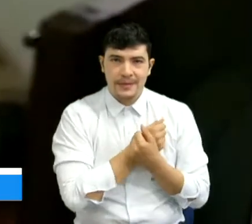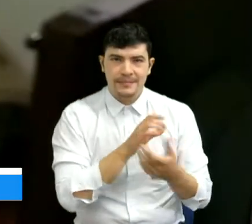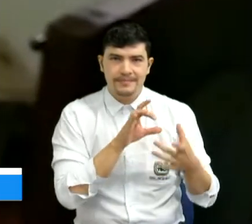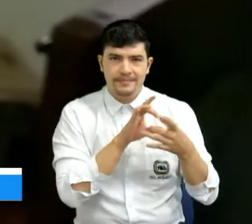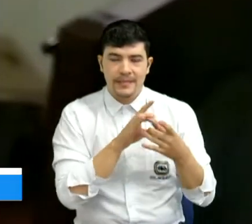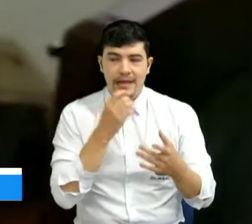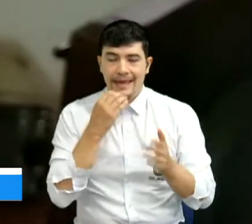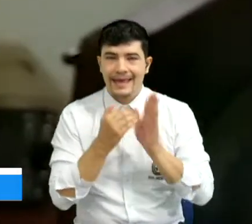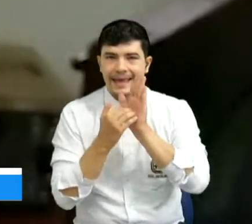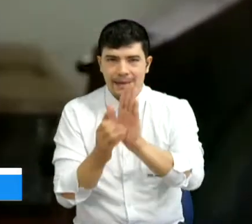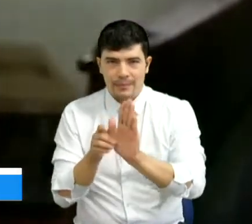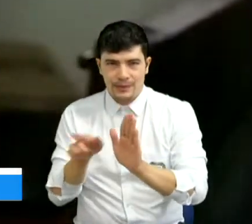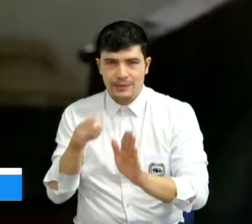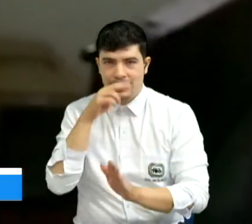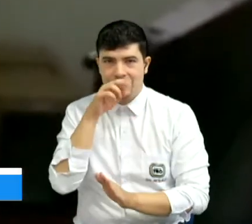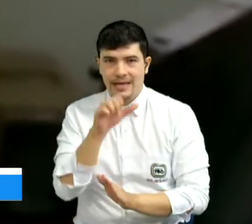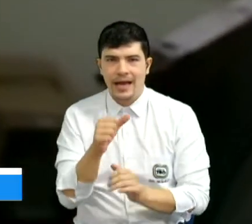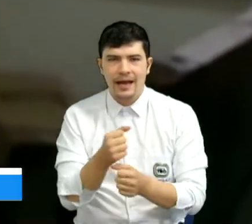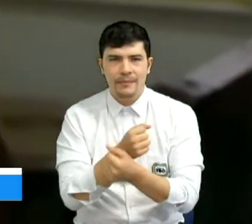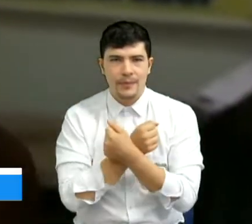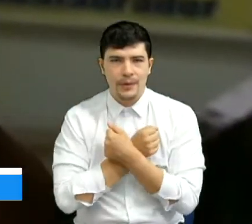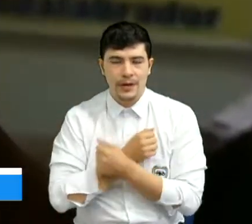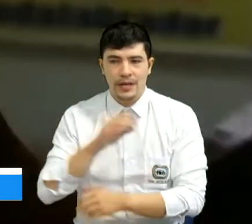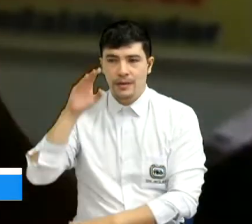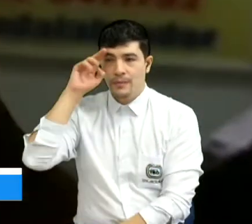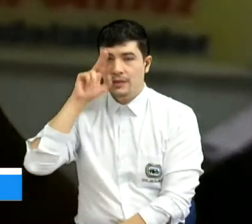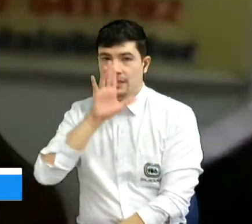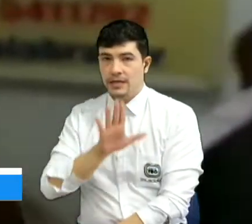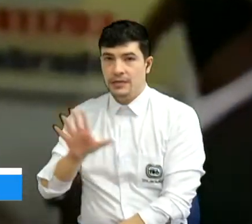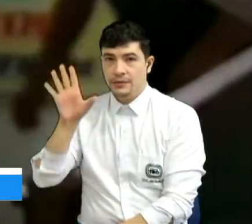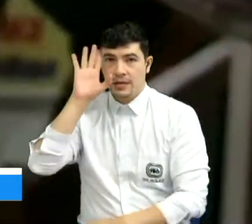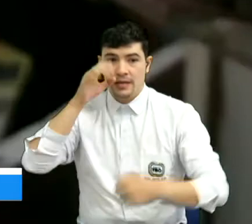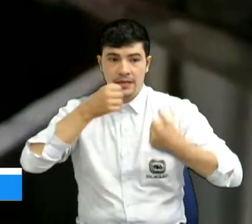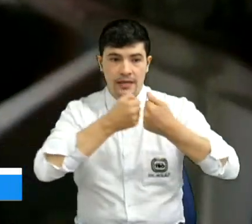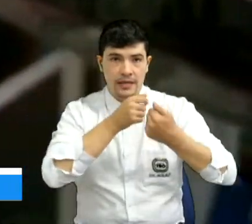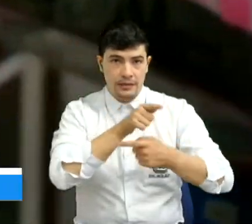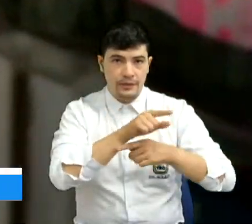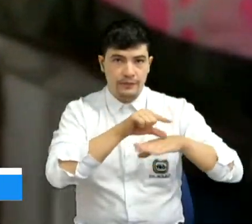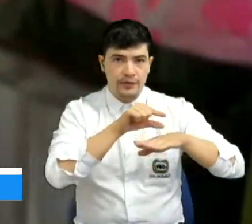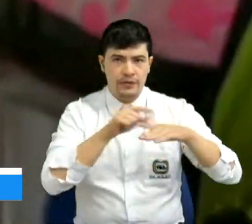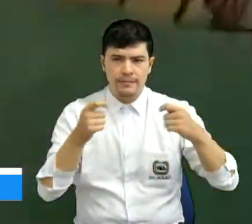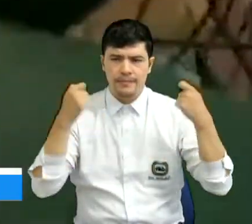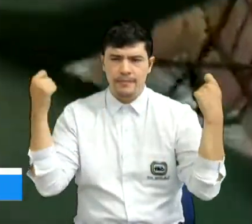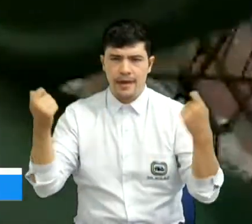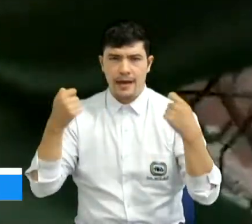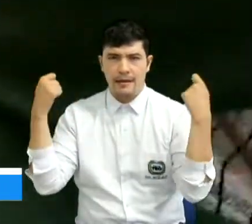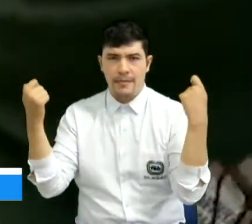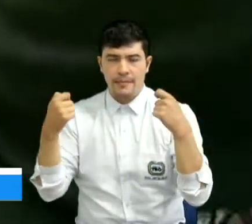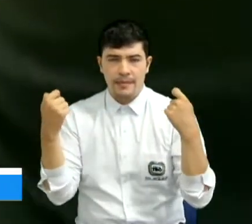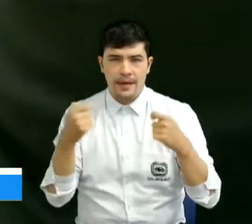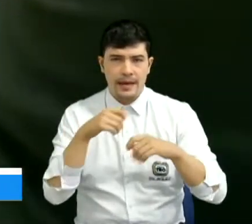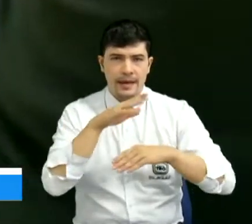animales y de esta forma tanto la policía como la Fundación Labrador adelantan una campaña para brindarles hogar a perros y